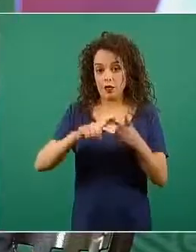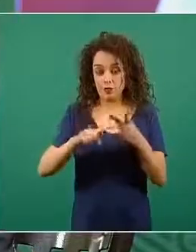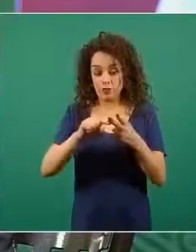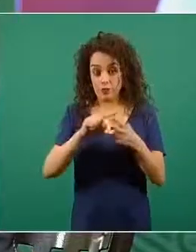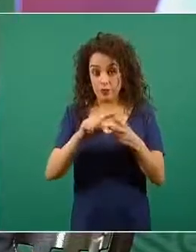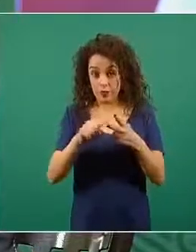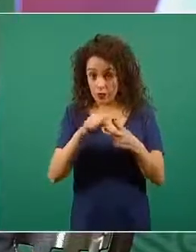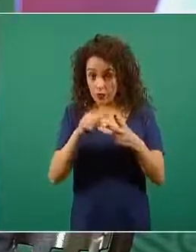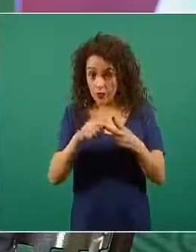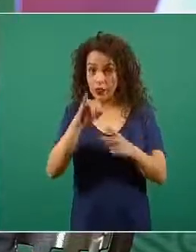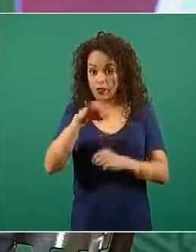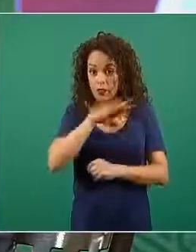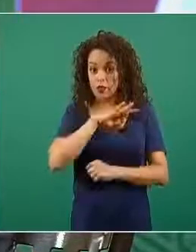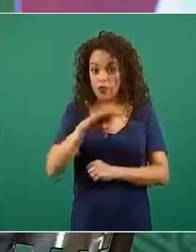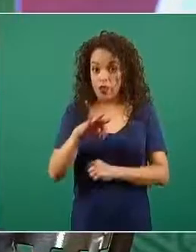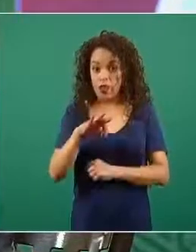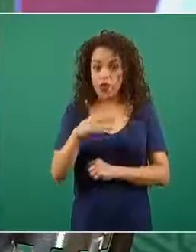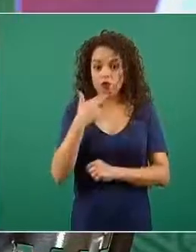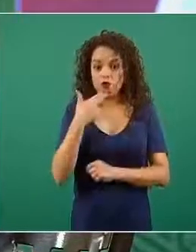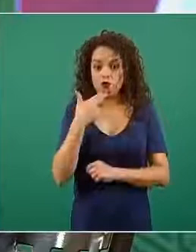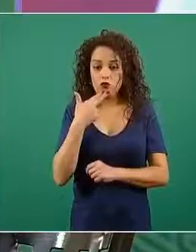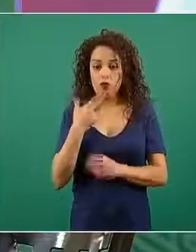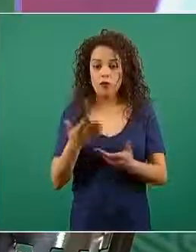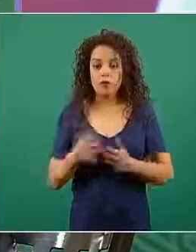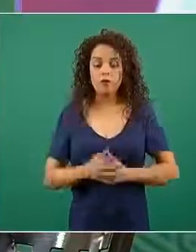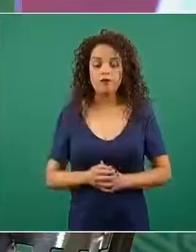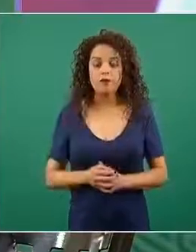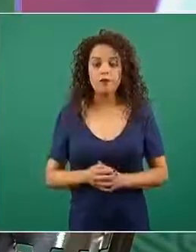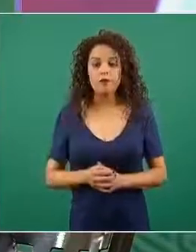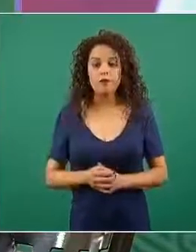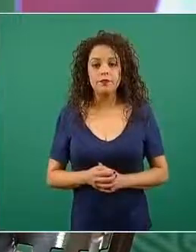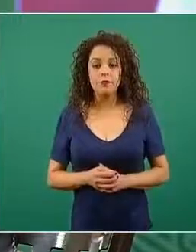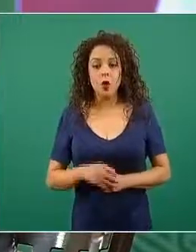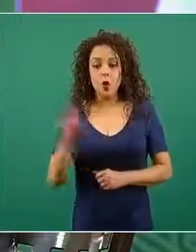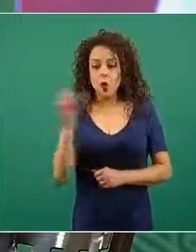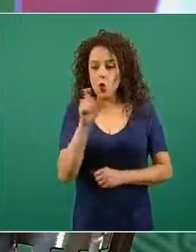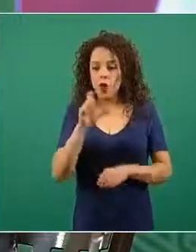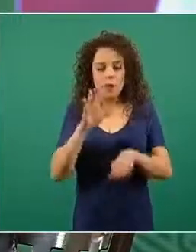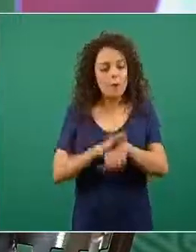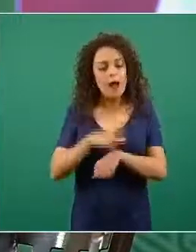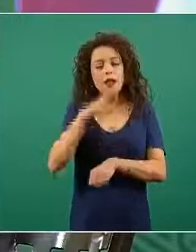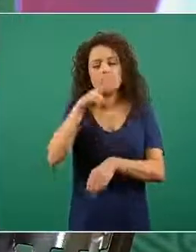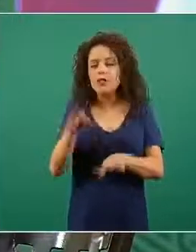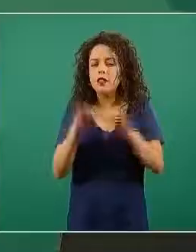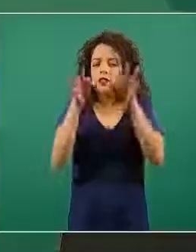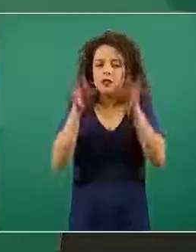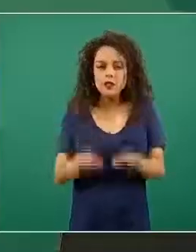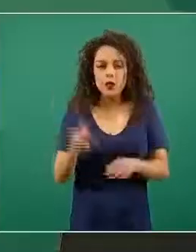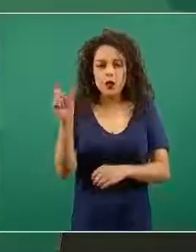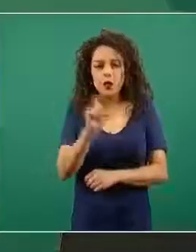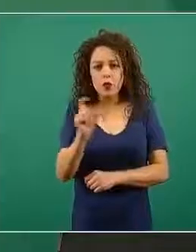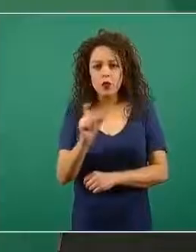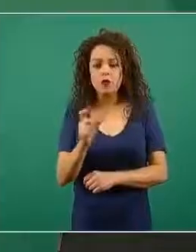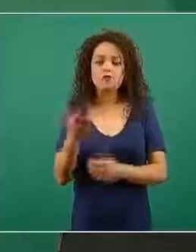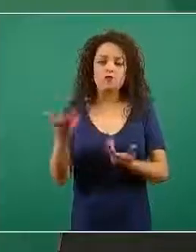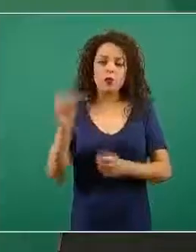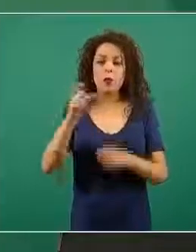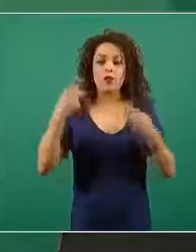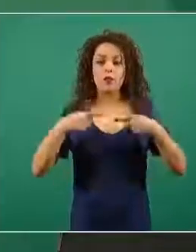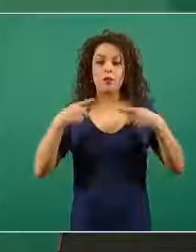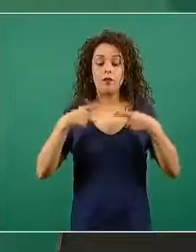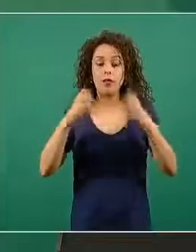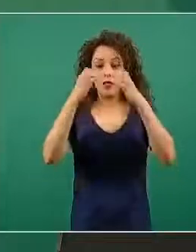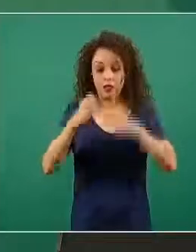pueden utilizar. ¿Cuándo es lo ideal? Lo ideal es cuando la persona